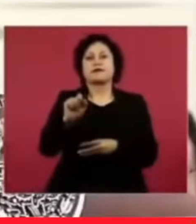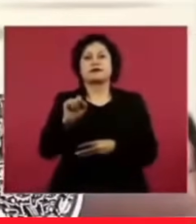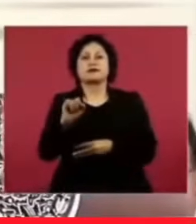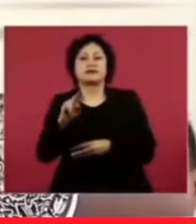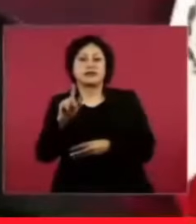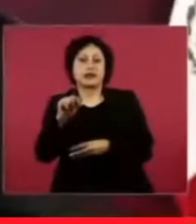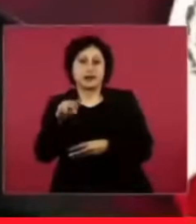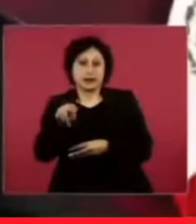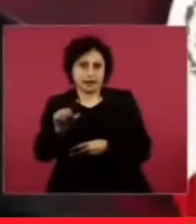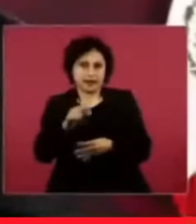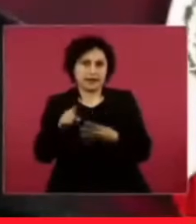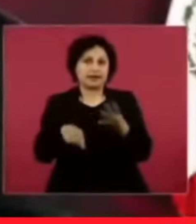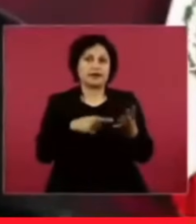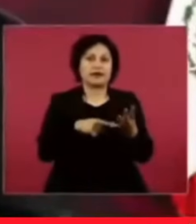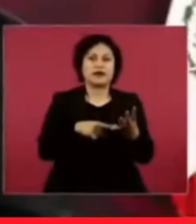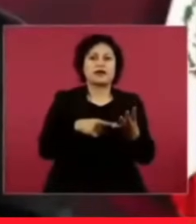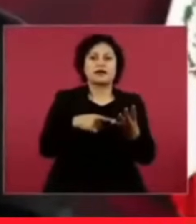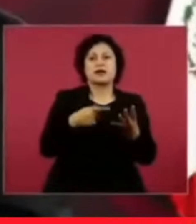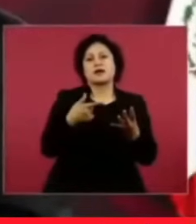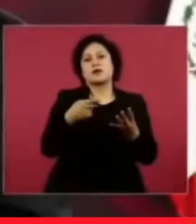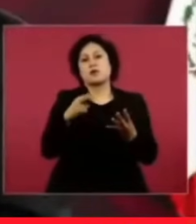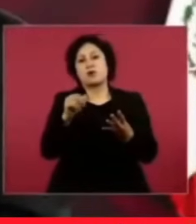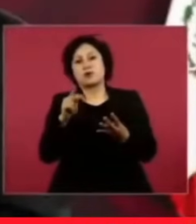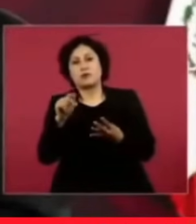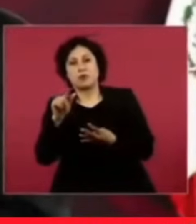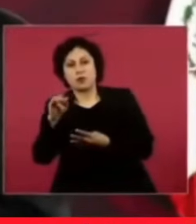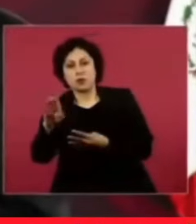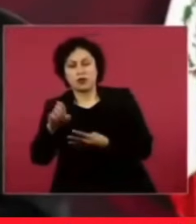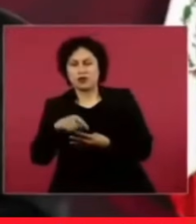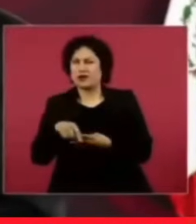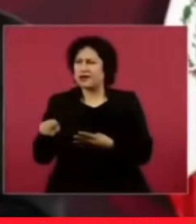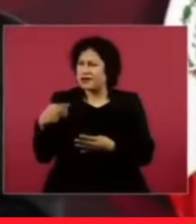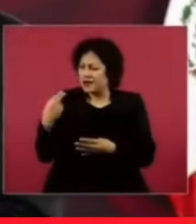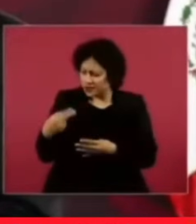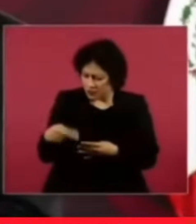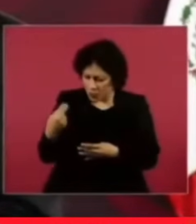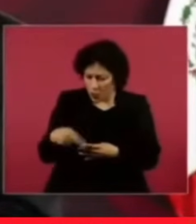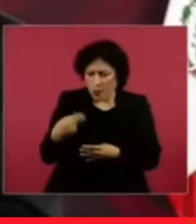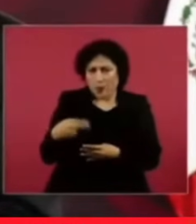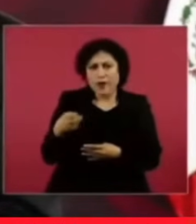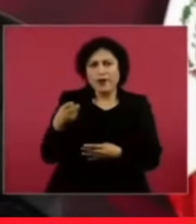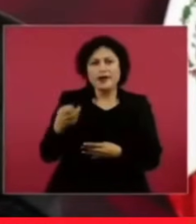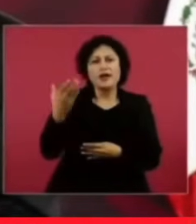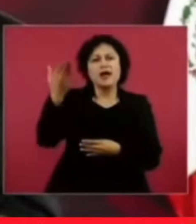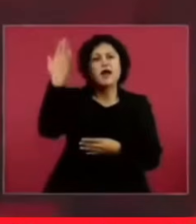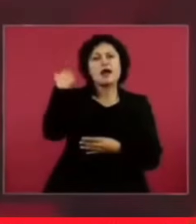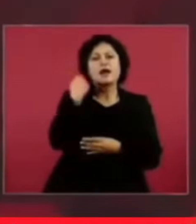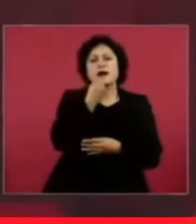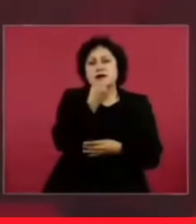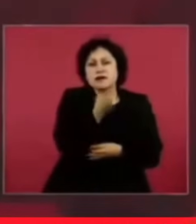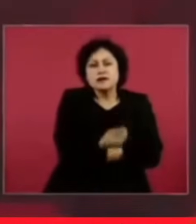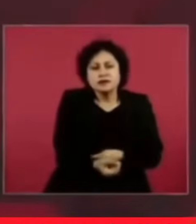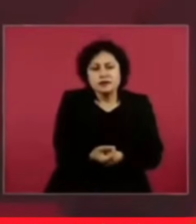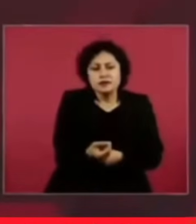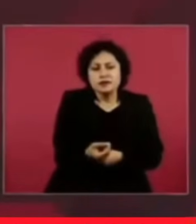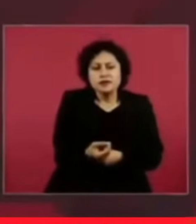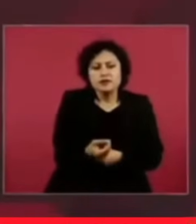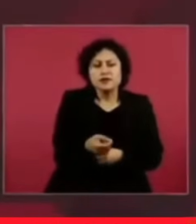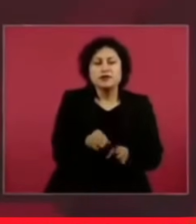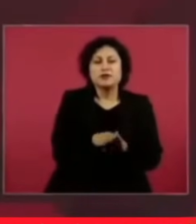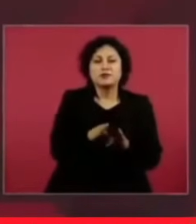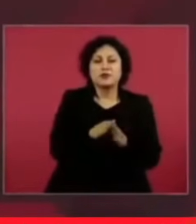y guampole. ¿Cómo se llamaba el que nos daban de niño el pescado